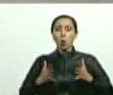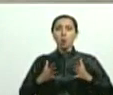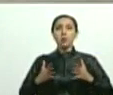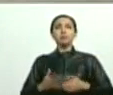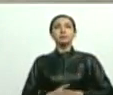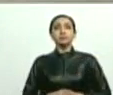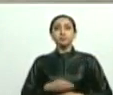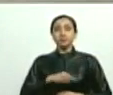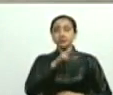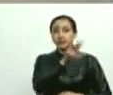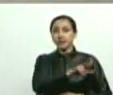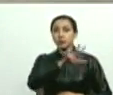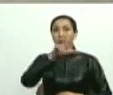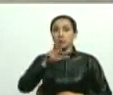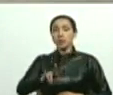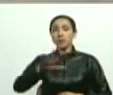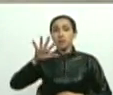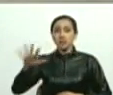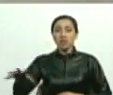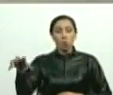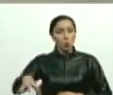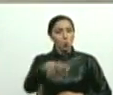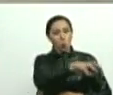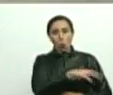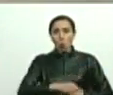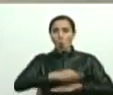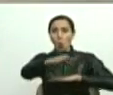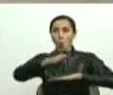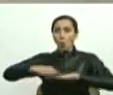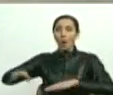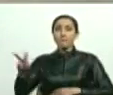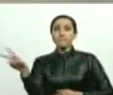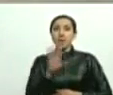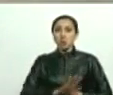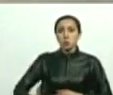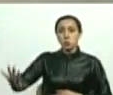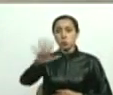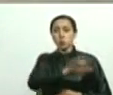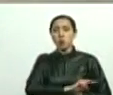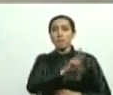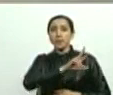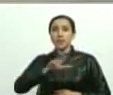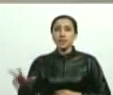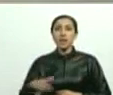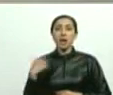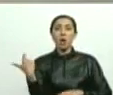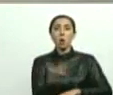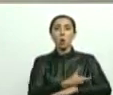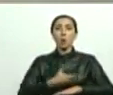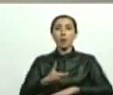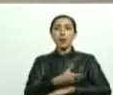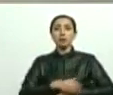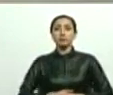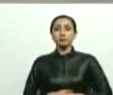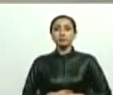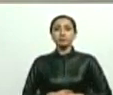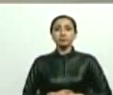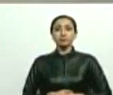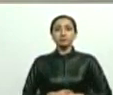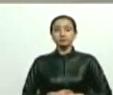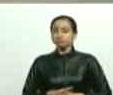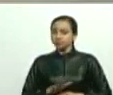los 335 municipios del país, en las 23 gobernaciones, a lo largo y